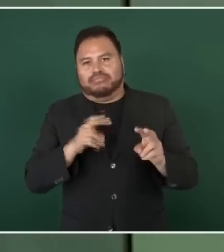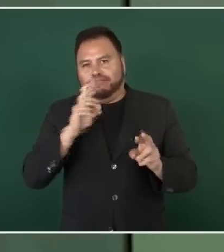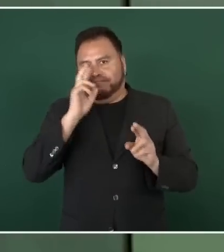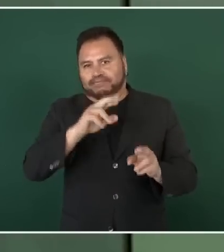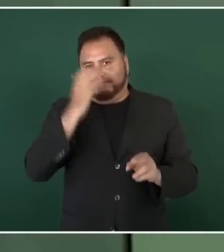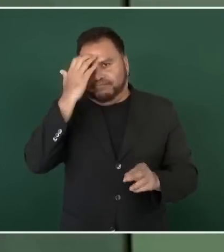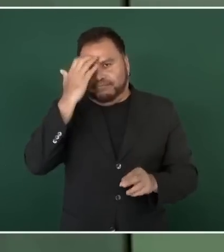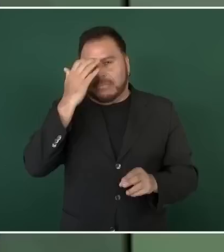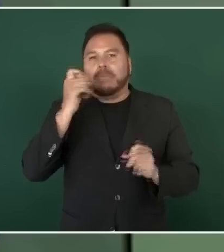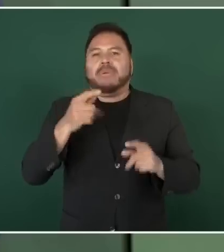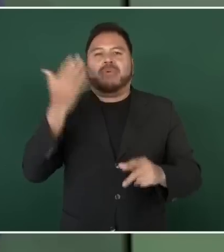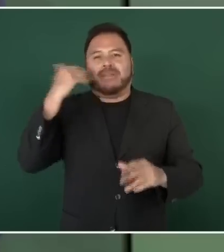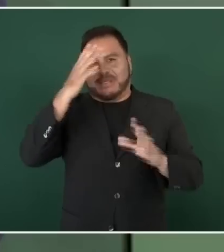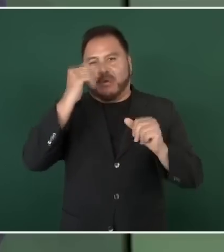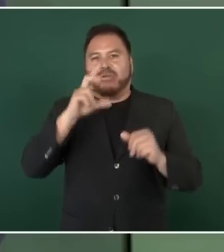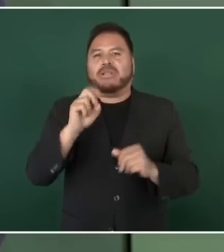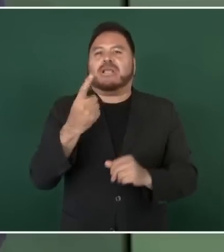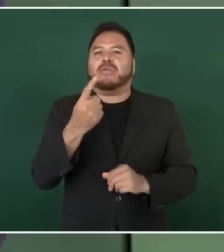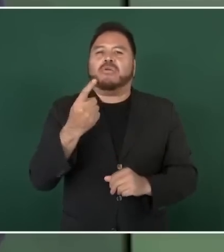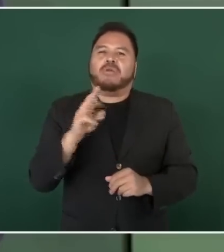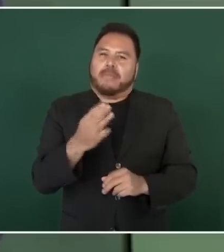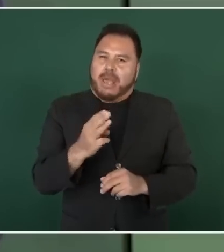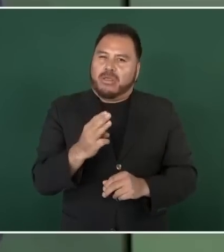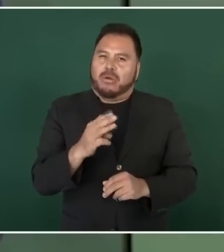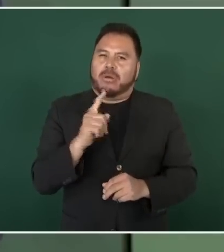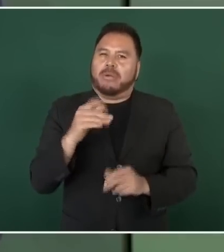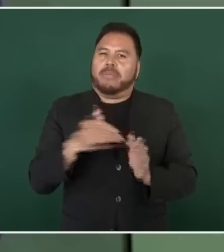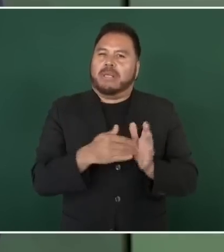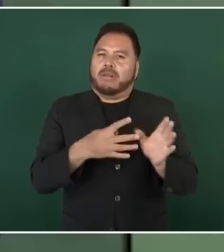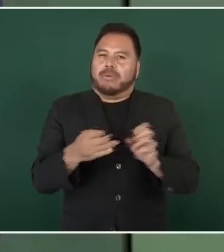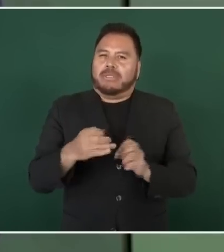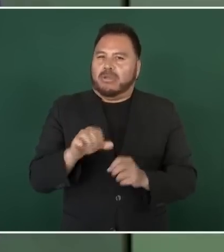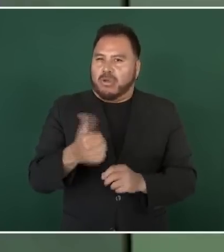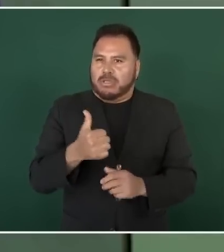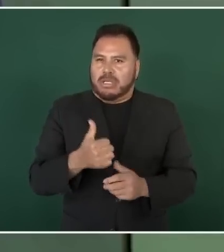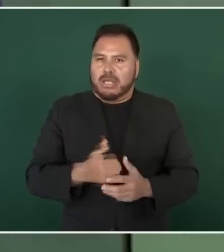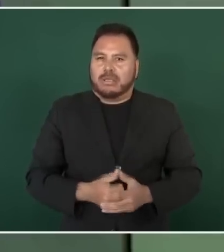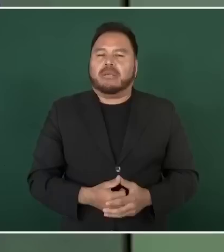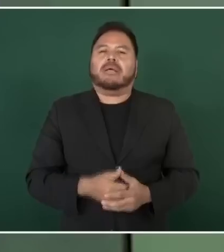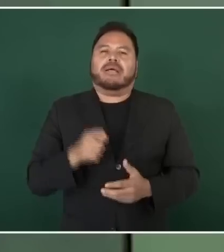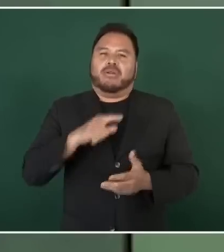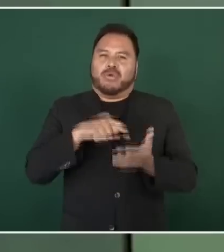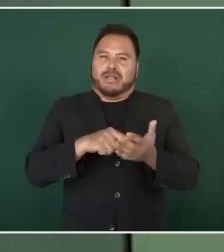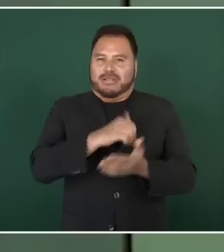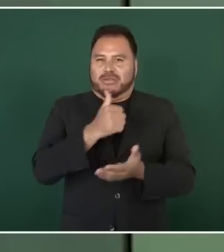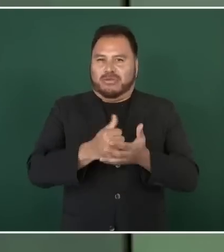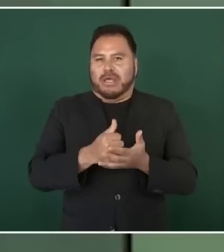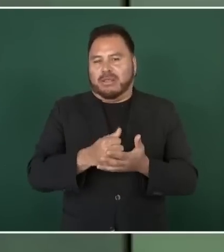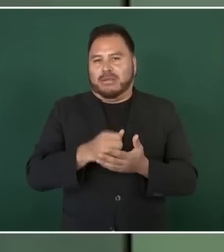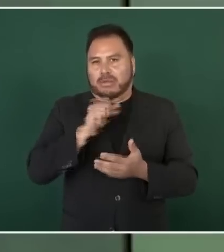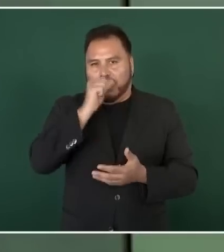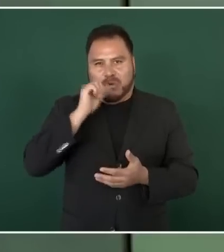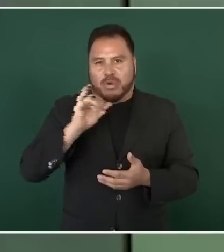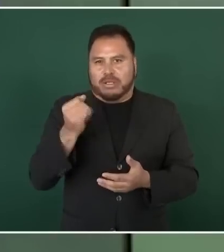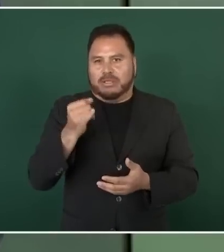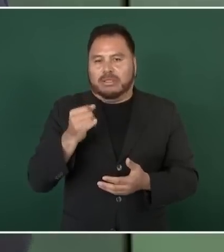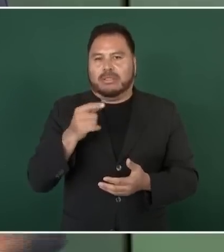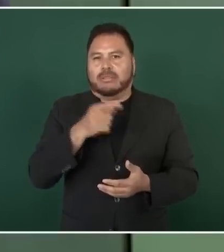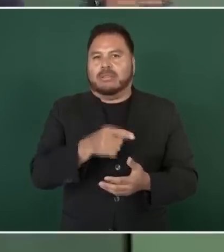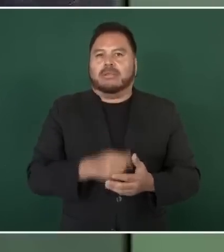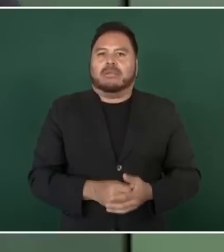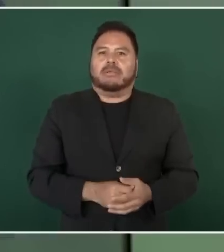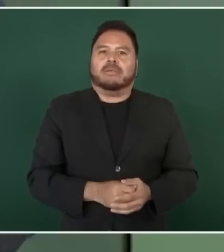el acuerdo del 31 de mayo de 1911 en Ciudad Juárez, se